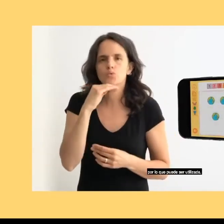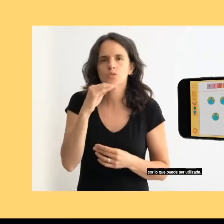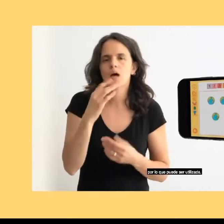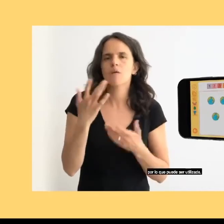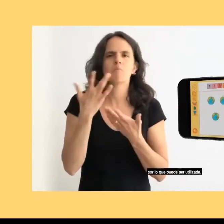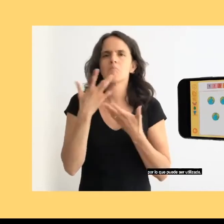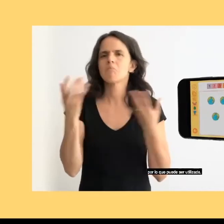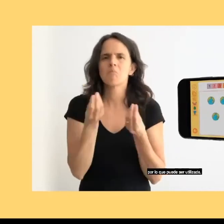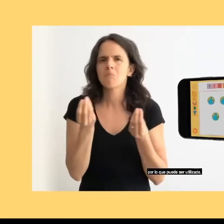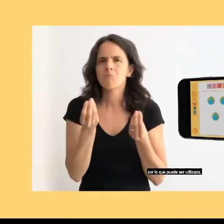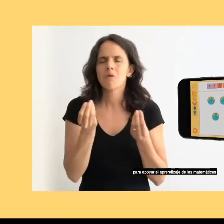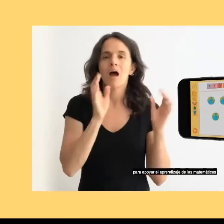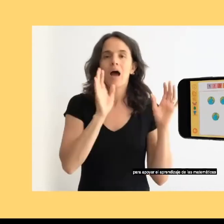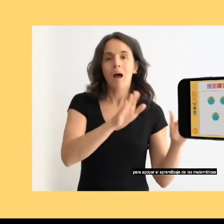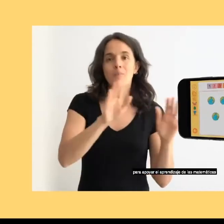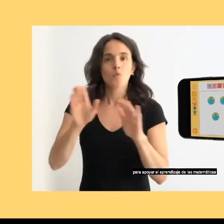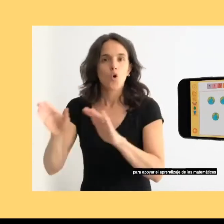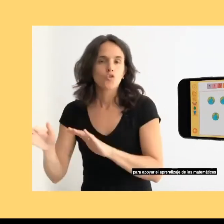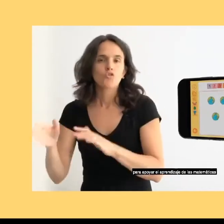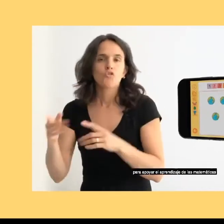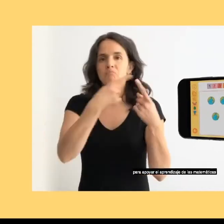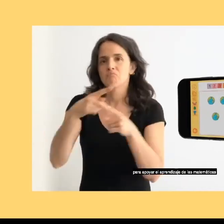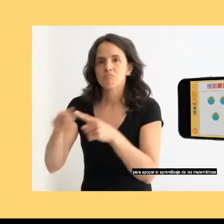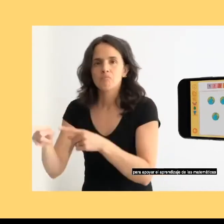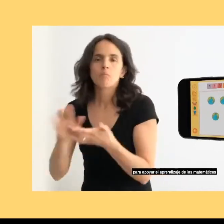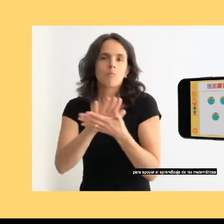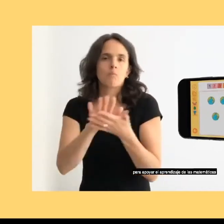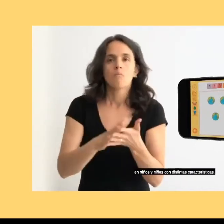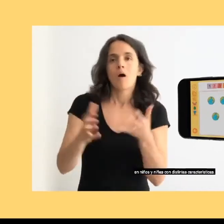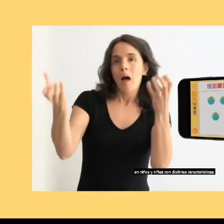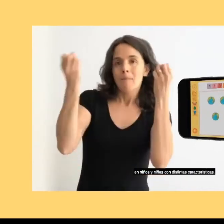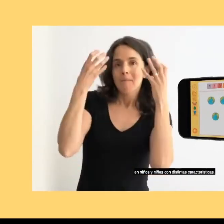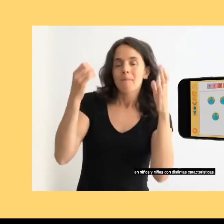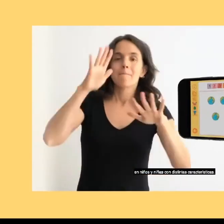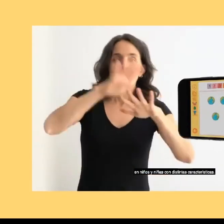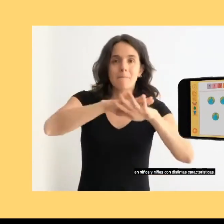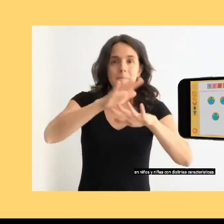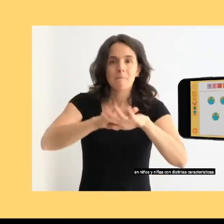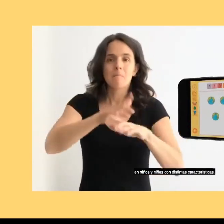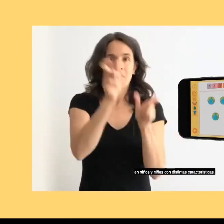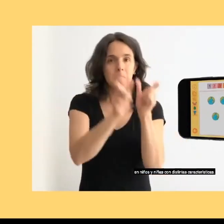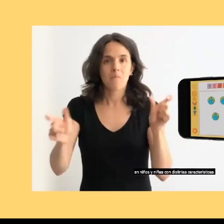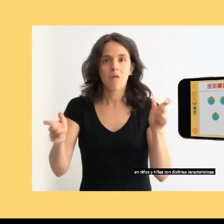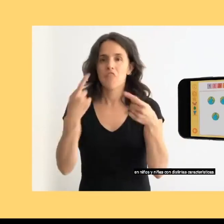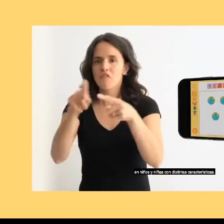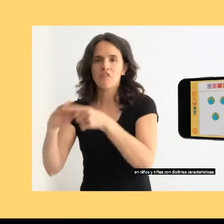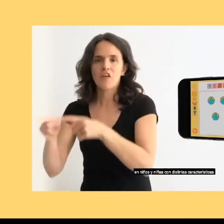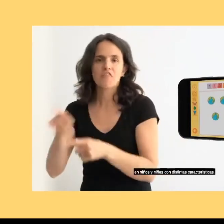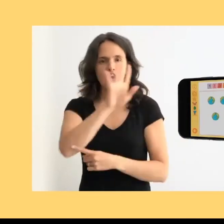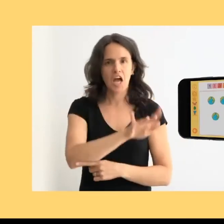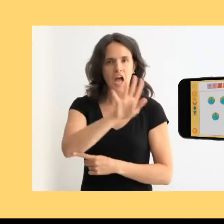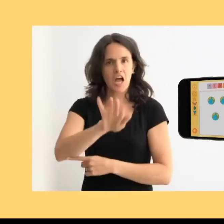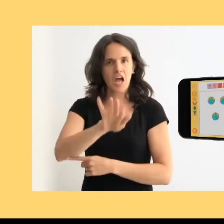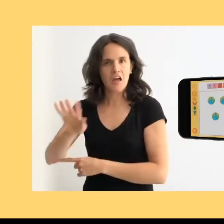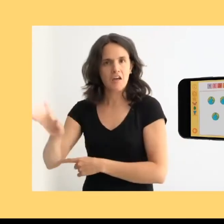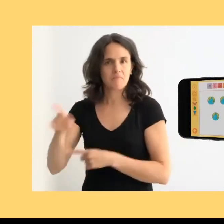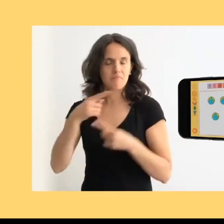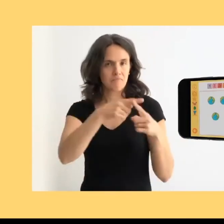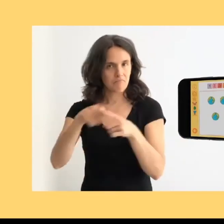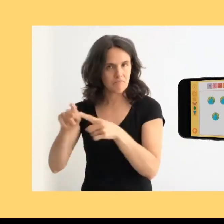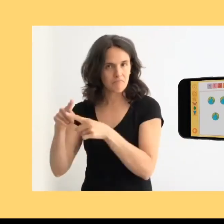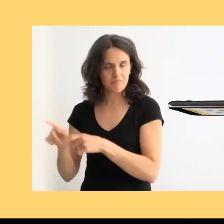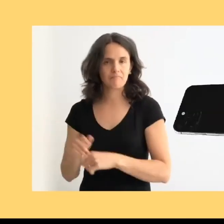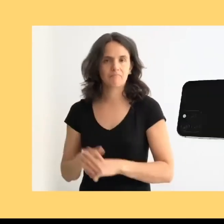por lo que puede ser utilizada para apoyar el aprendizaje de las matemáticas en niños y niñas con distintas características.